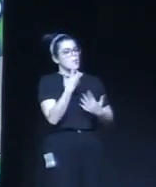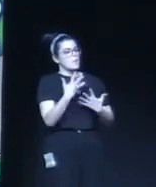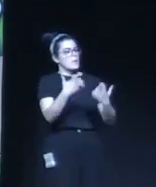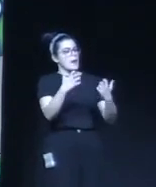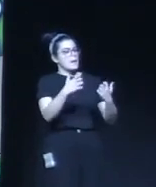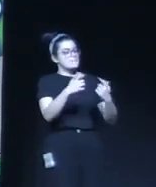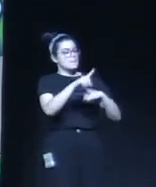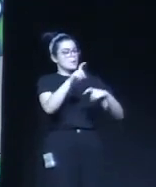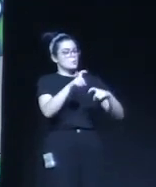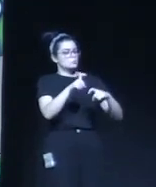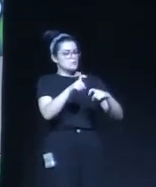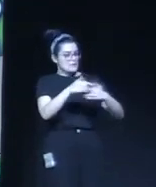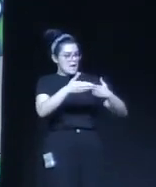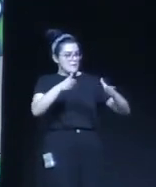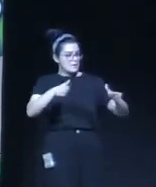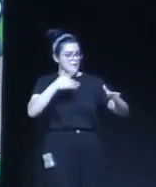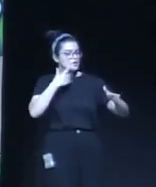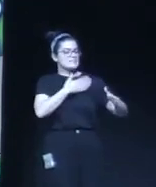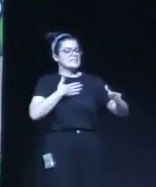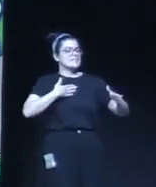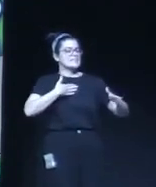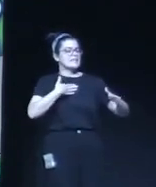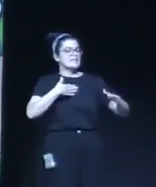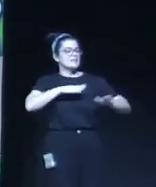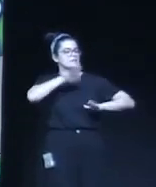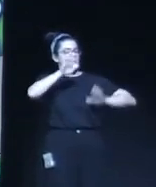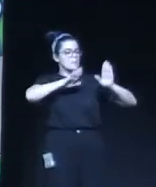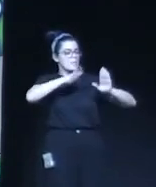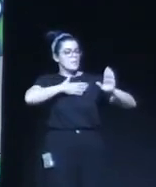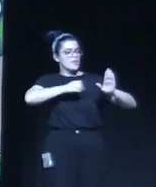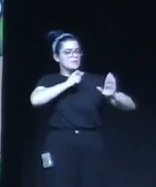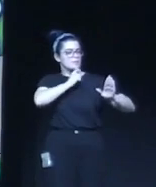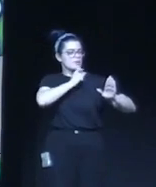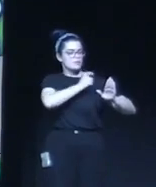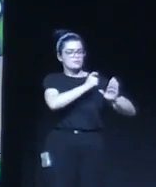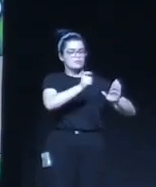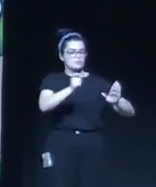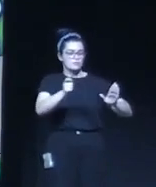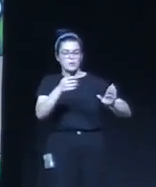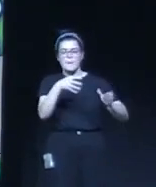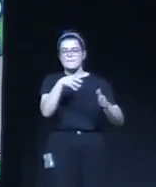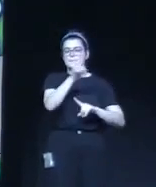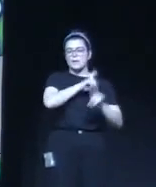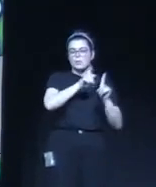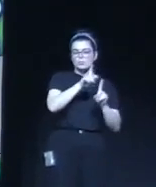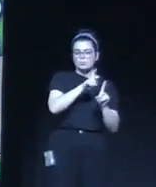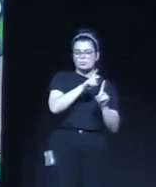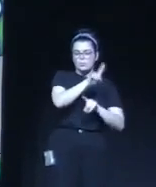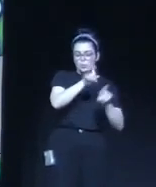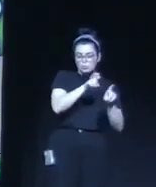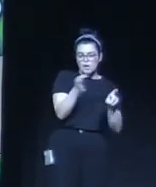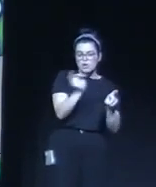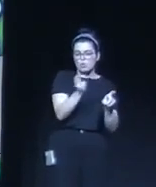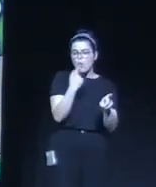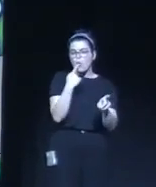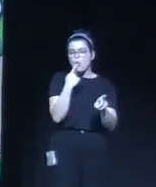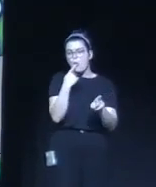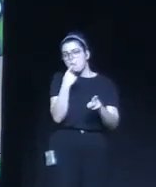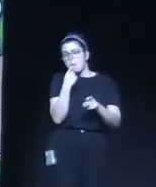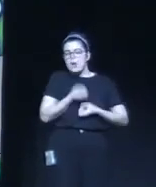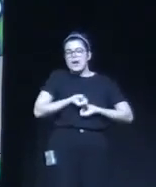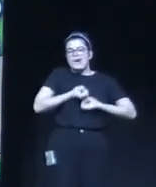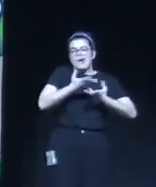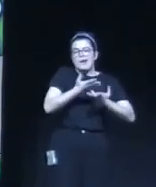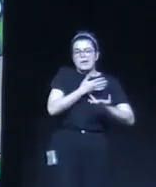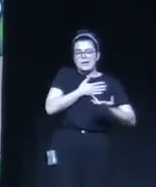tenéis, podéis levantar la mano y os acercan un micro, si preguntas o si queréis lanzar algún tipo de reflexión o